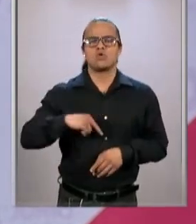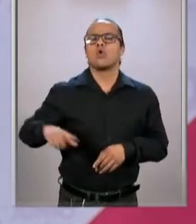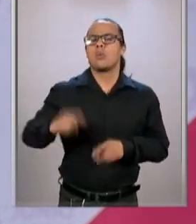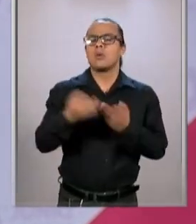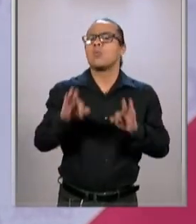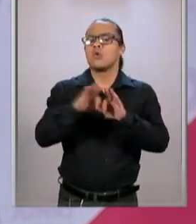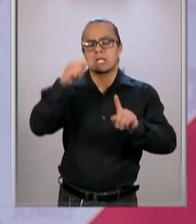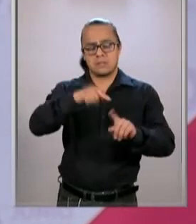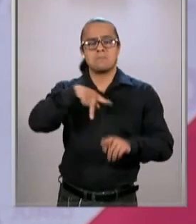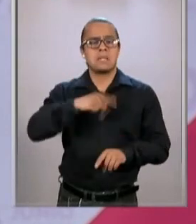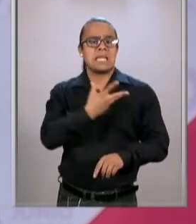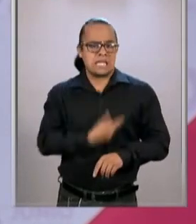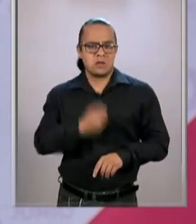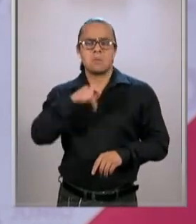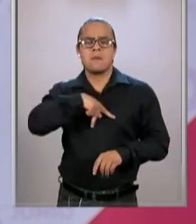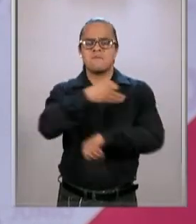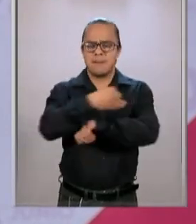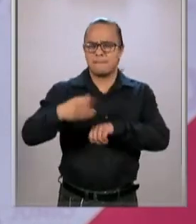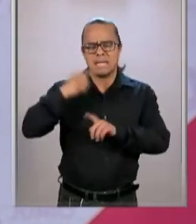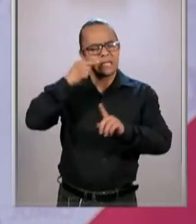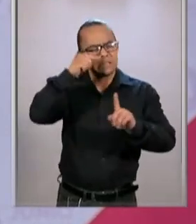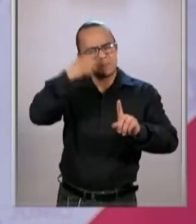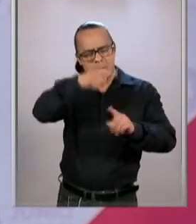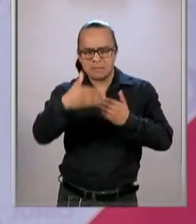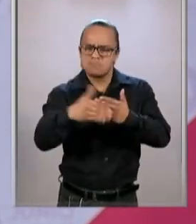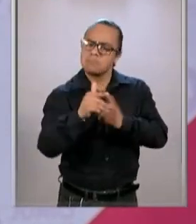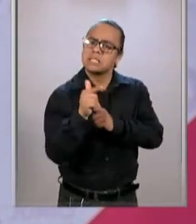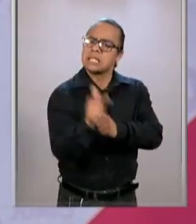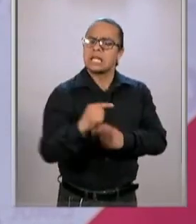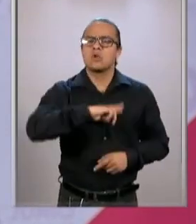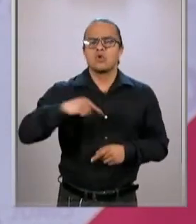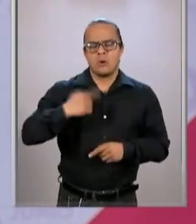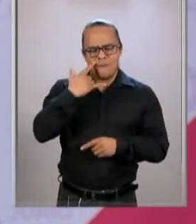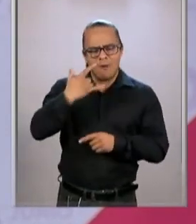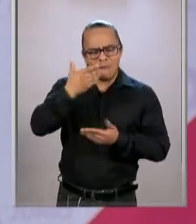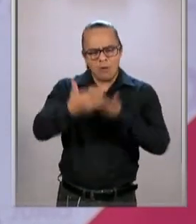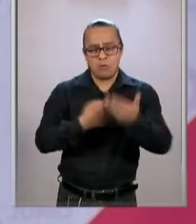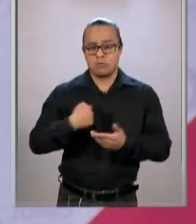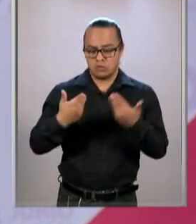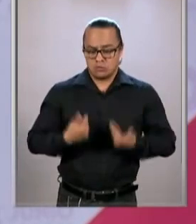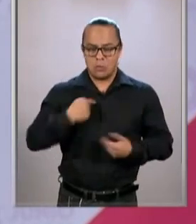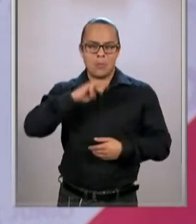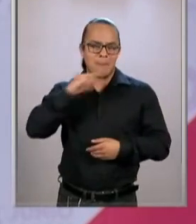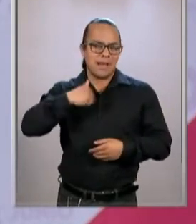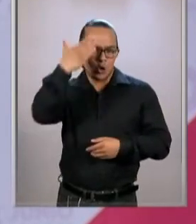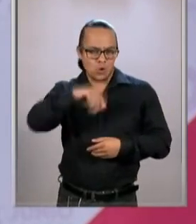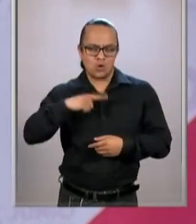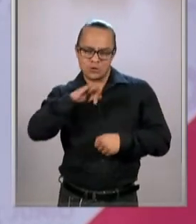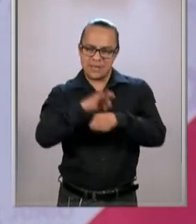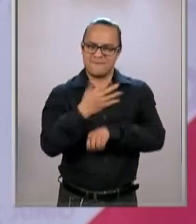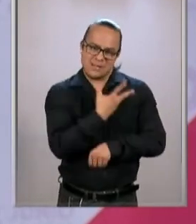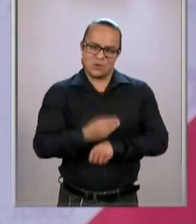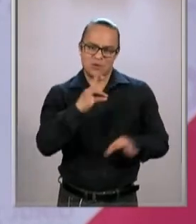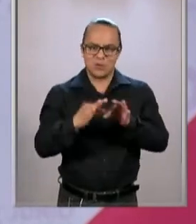Tengo en mis hijos y en mi familia el motivo para asegurarles que sabré luchar como solo una madre lo sabe hacer cuando